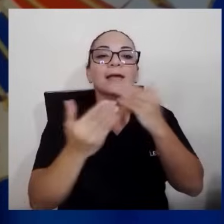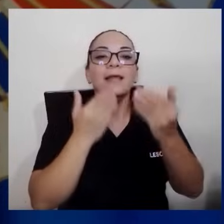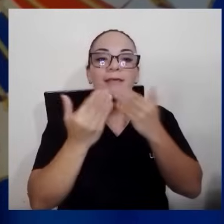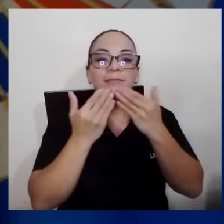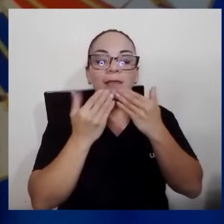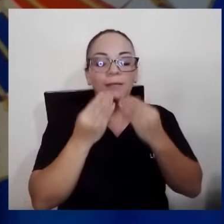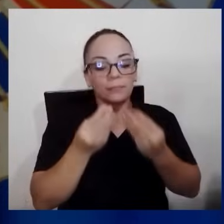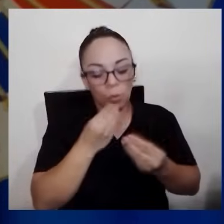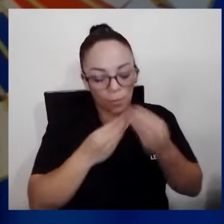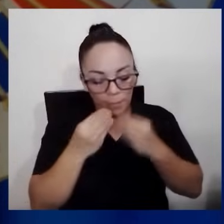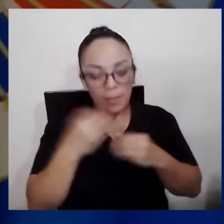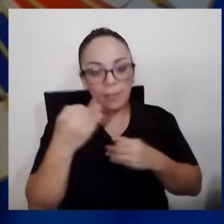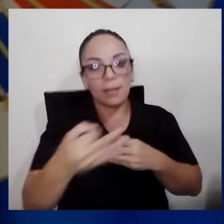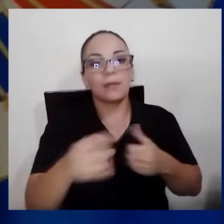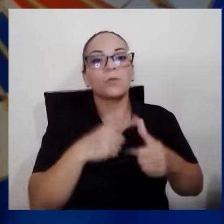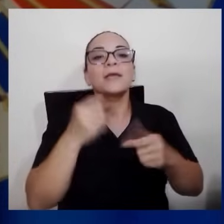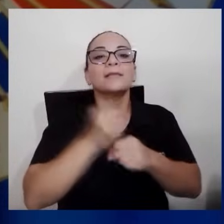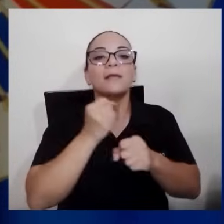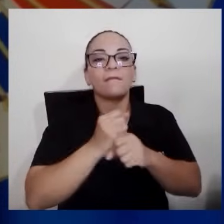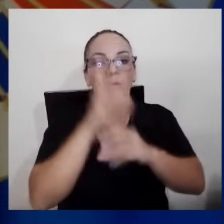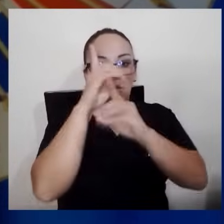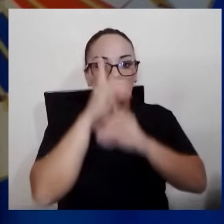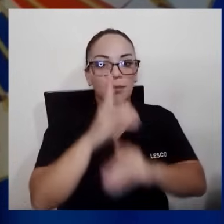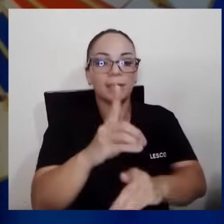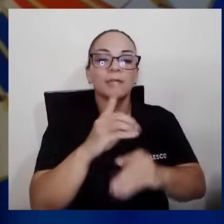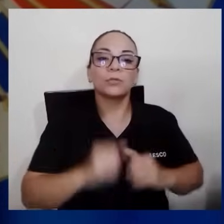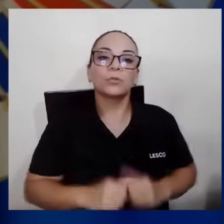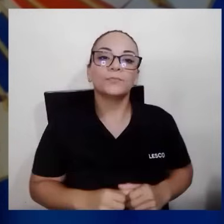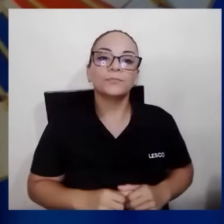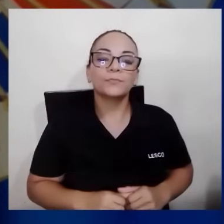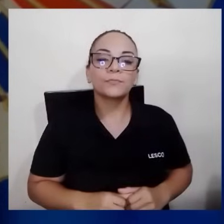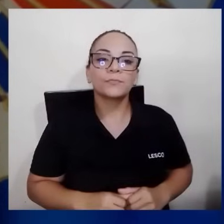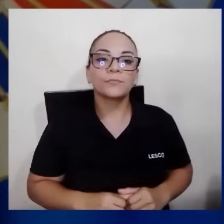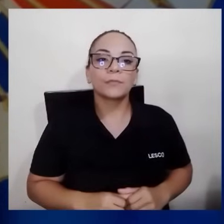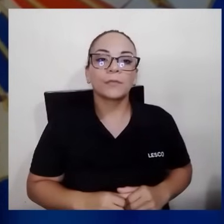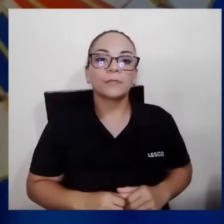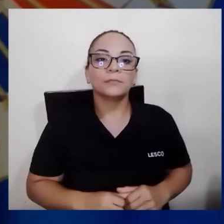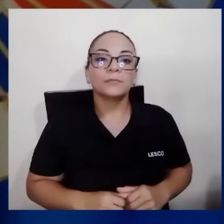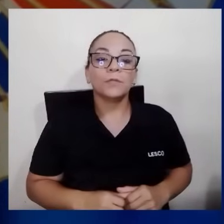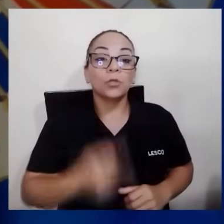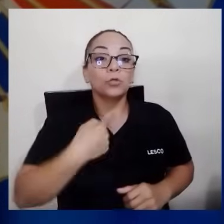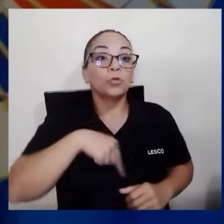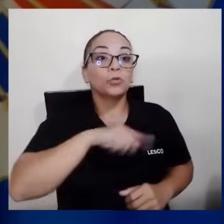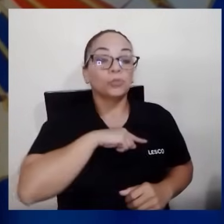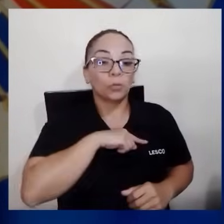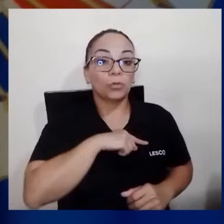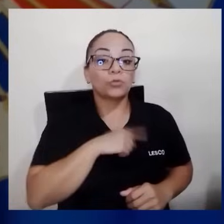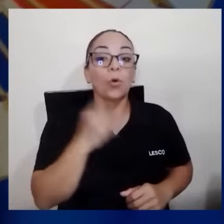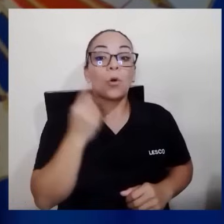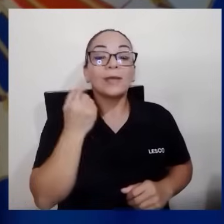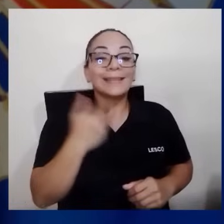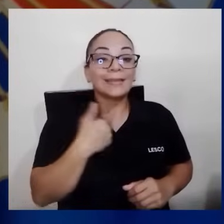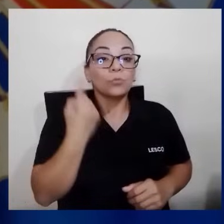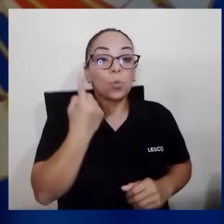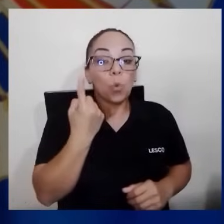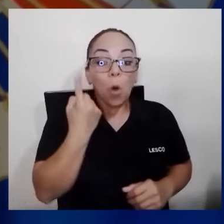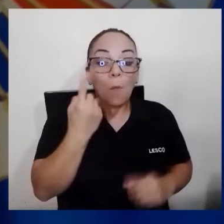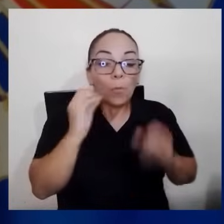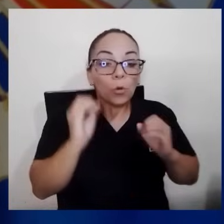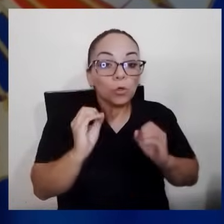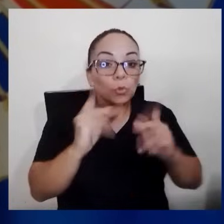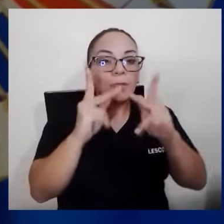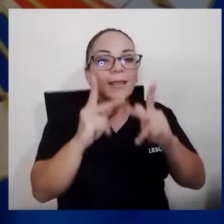trabajo digno tenemos no solo una oportunidad histórica tenemos una